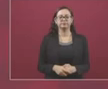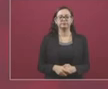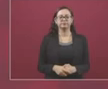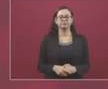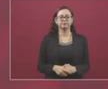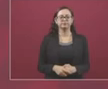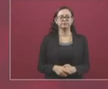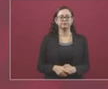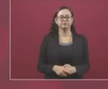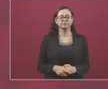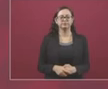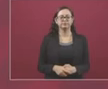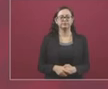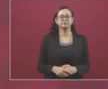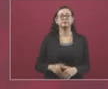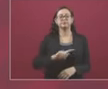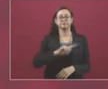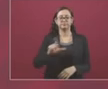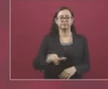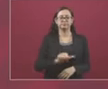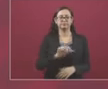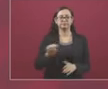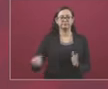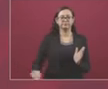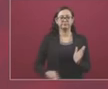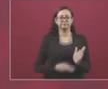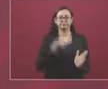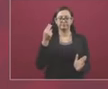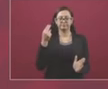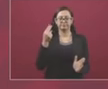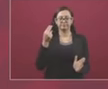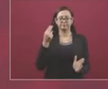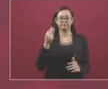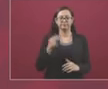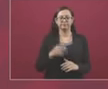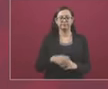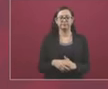y voy a afirmarlo para